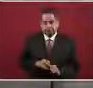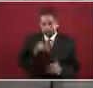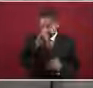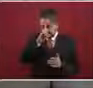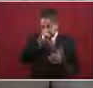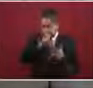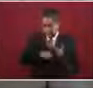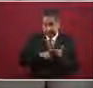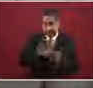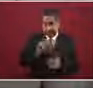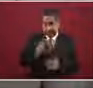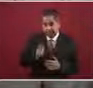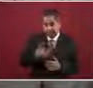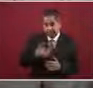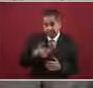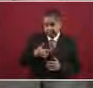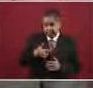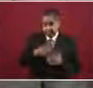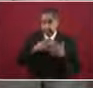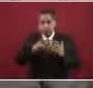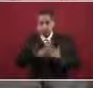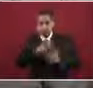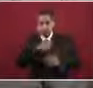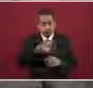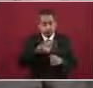de revisar